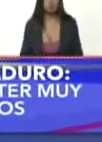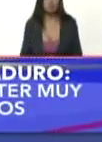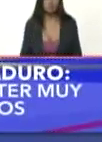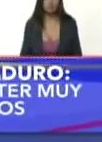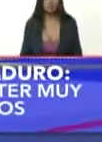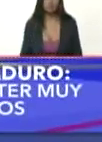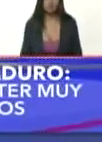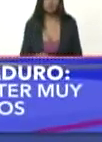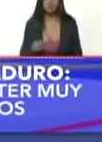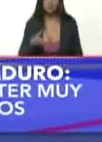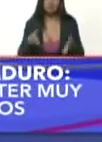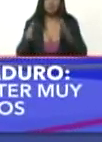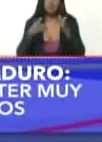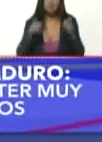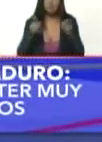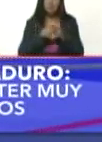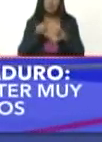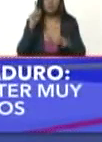Este es el camino